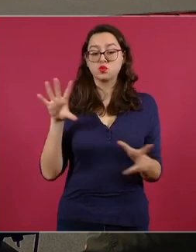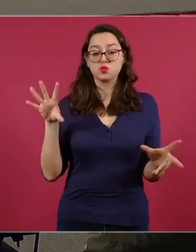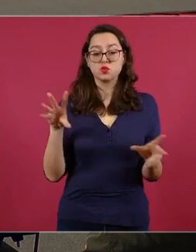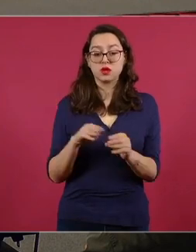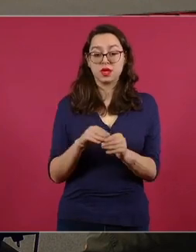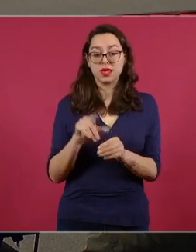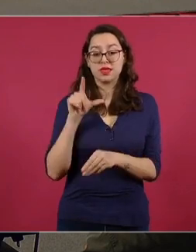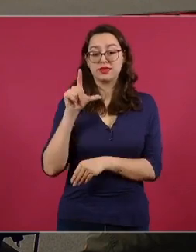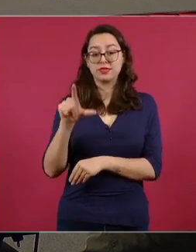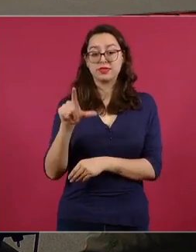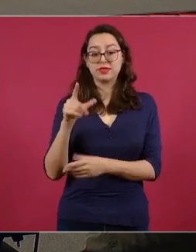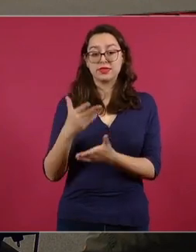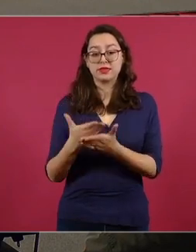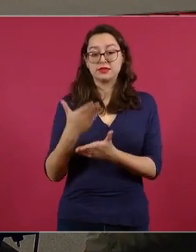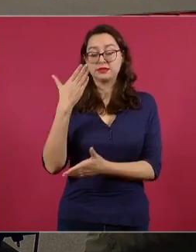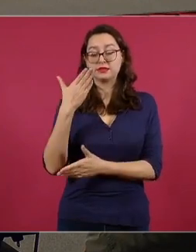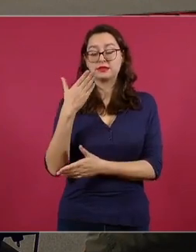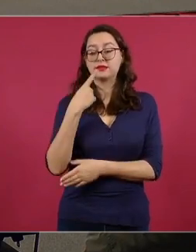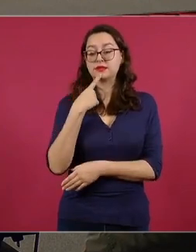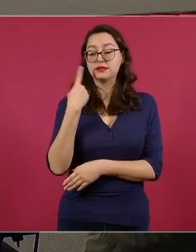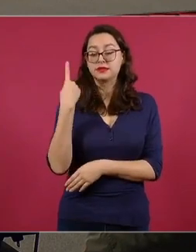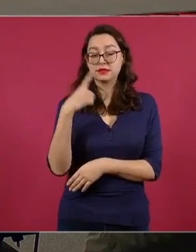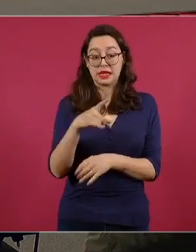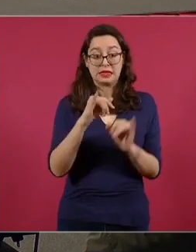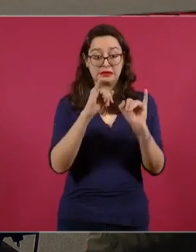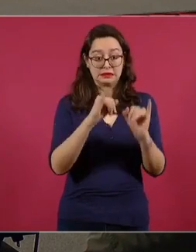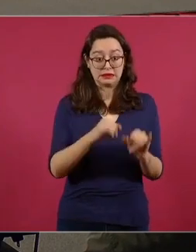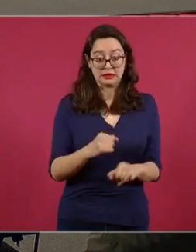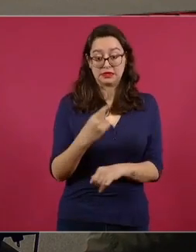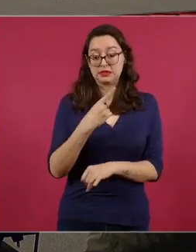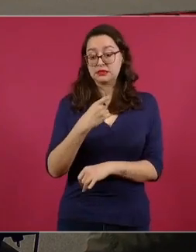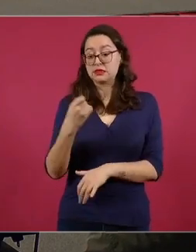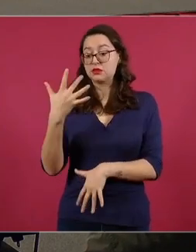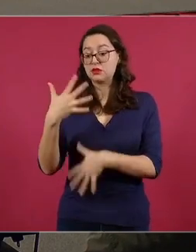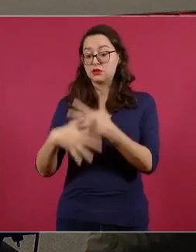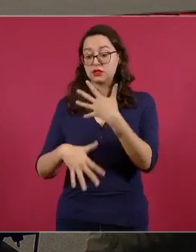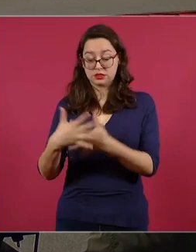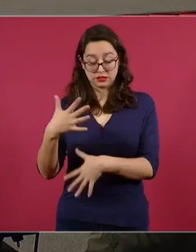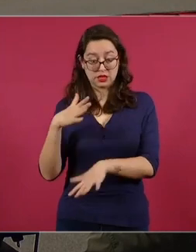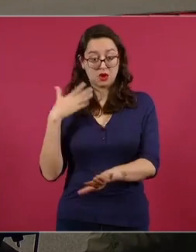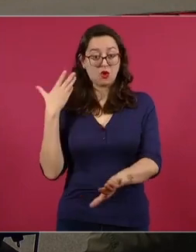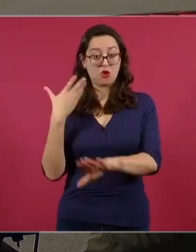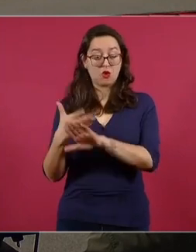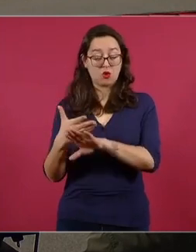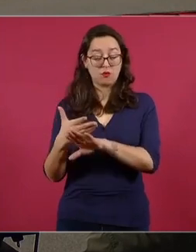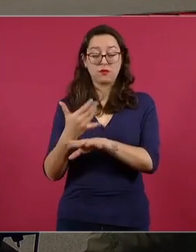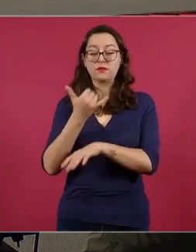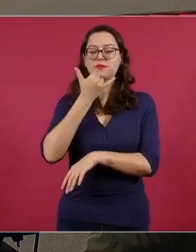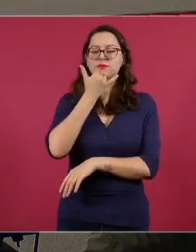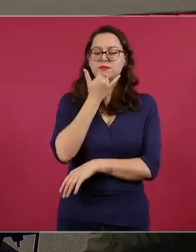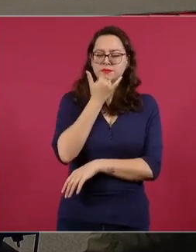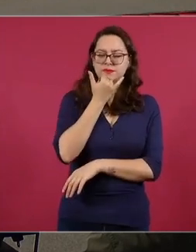17 denuncias contra personas físicas y 115, perdón,